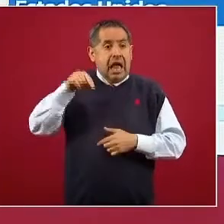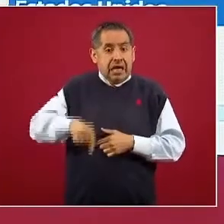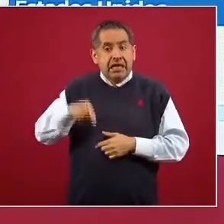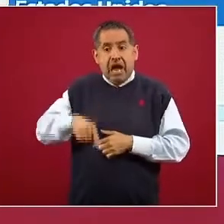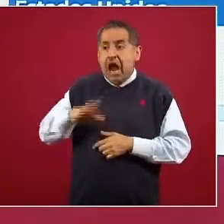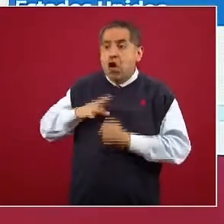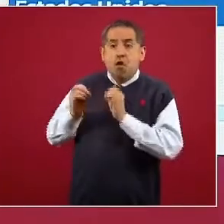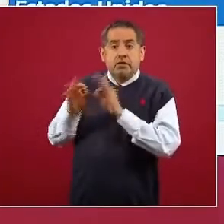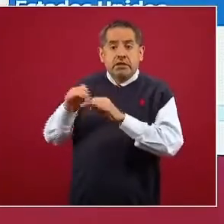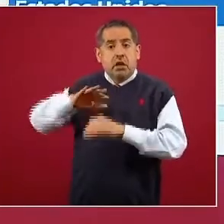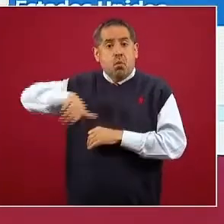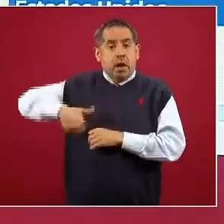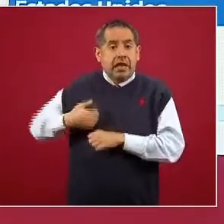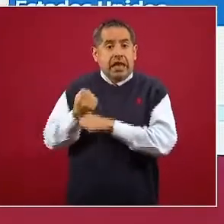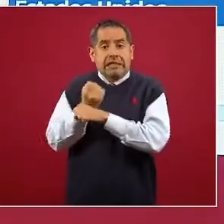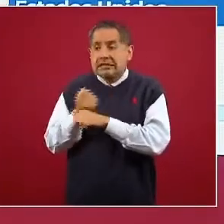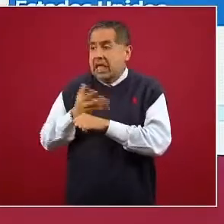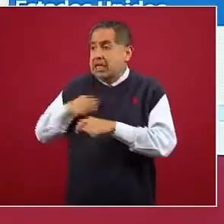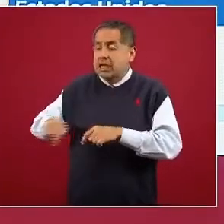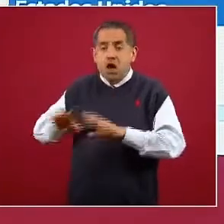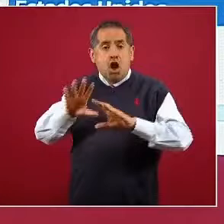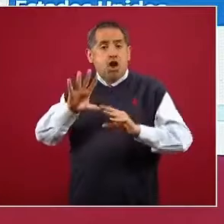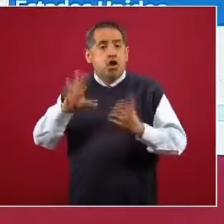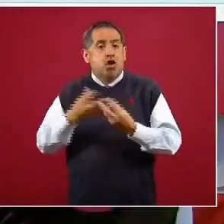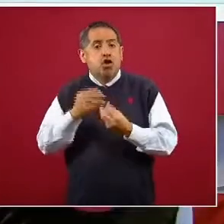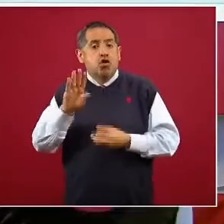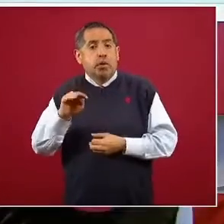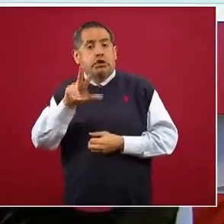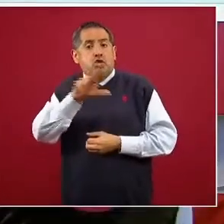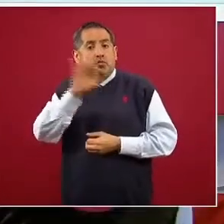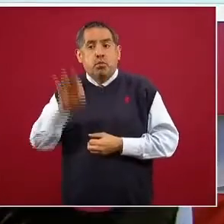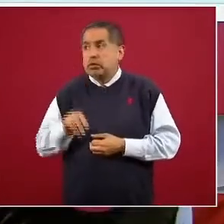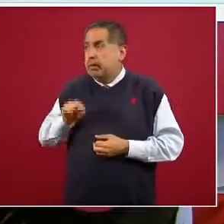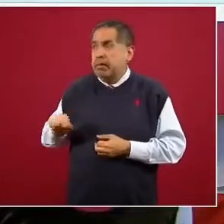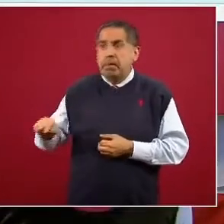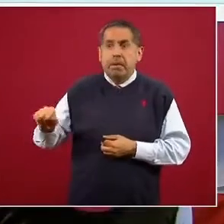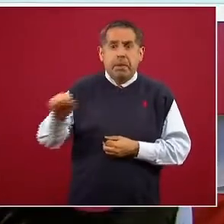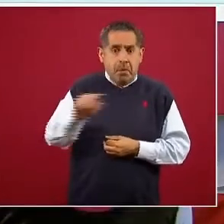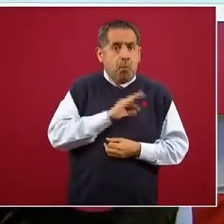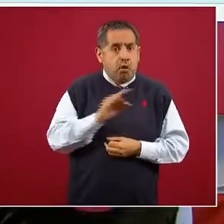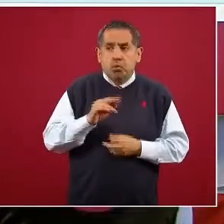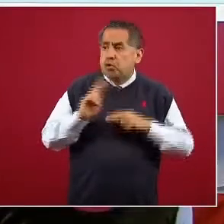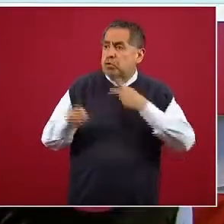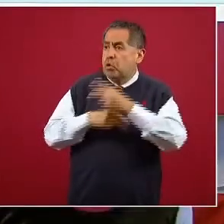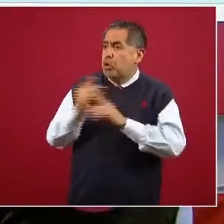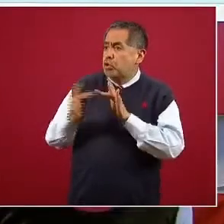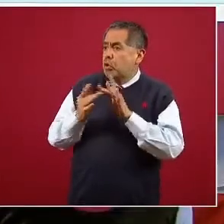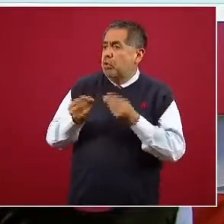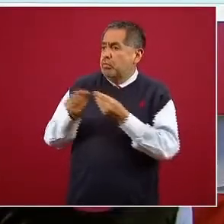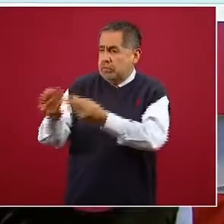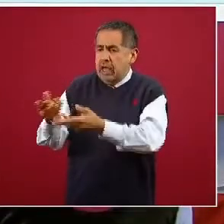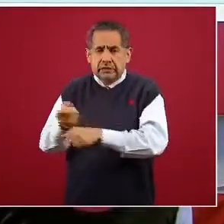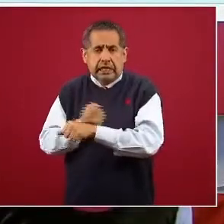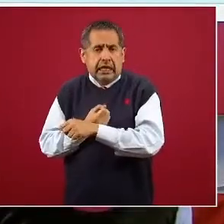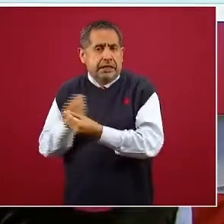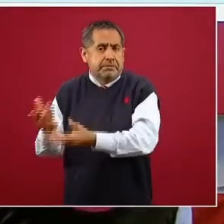sangre para esta estrategia, 98%. La siguiente, por favor.